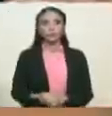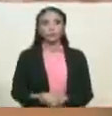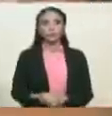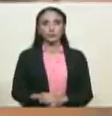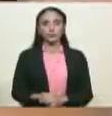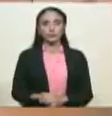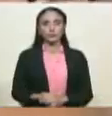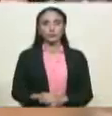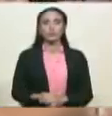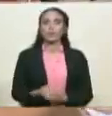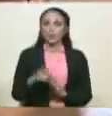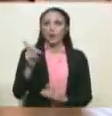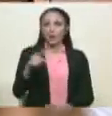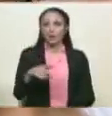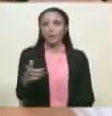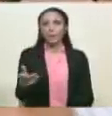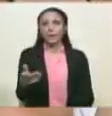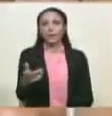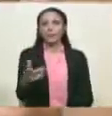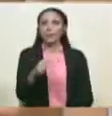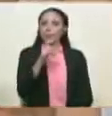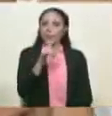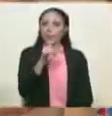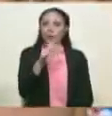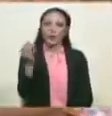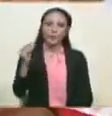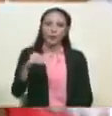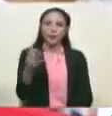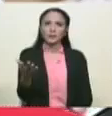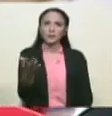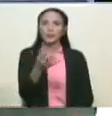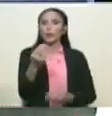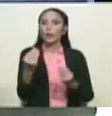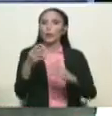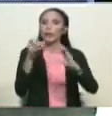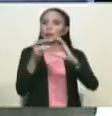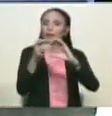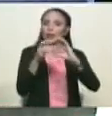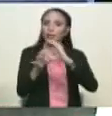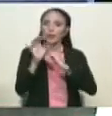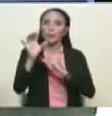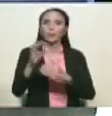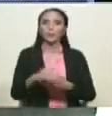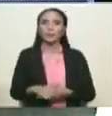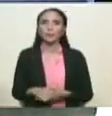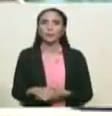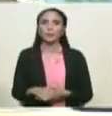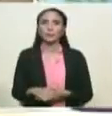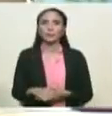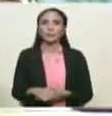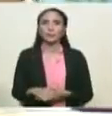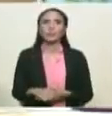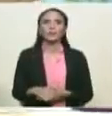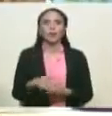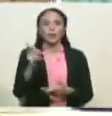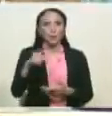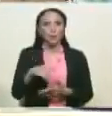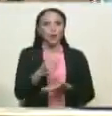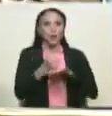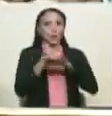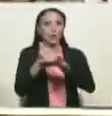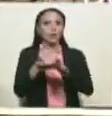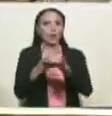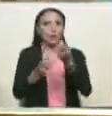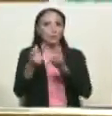Y también quiero, además de anunciar que a través del carnet de la patria van a recibir una protección económica